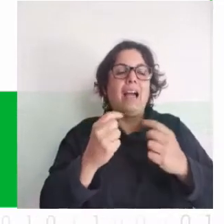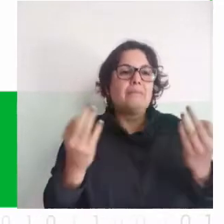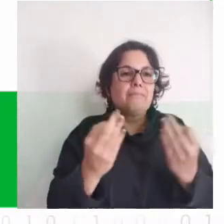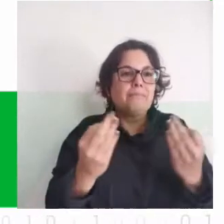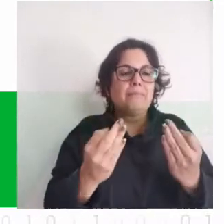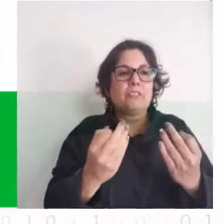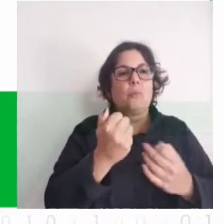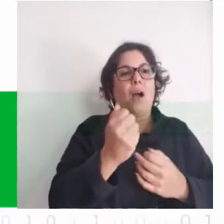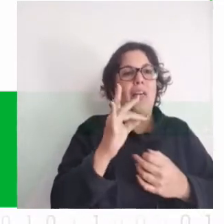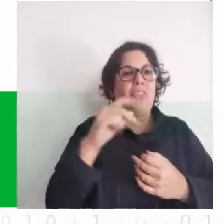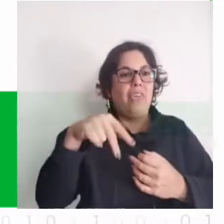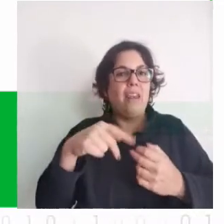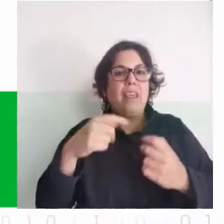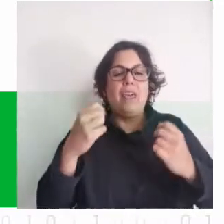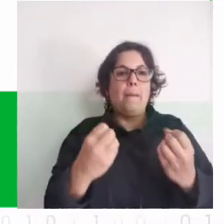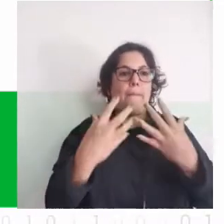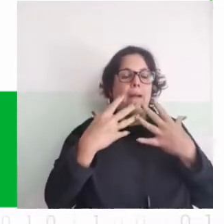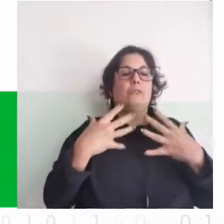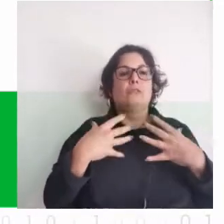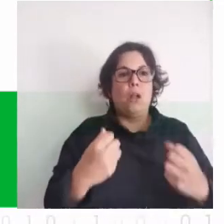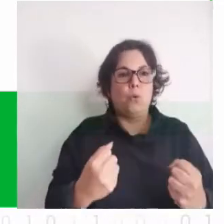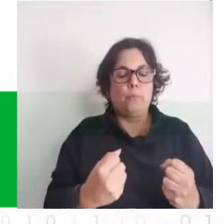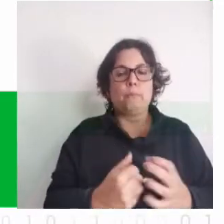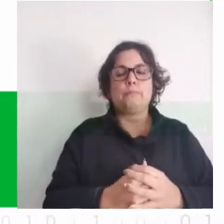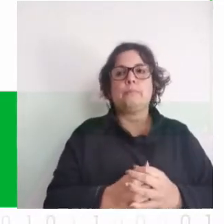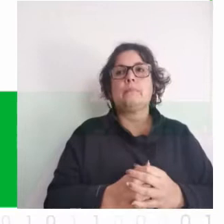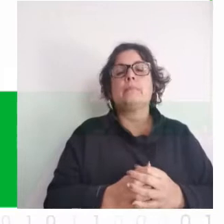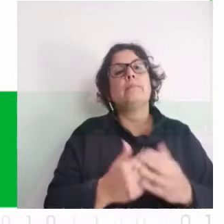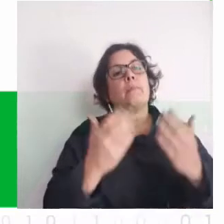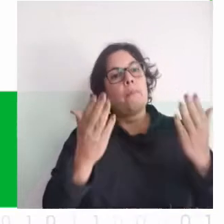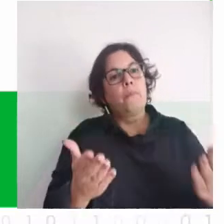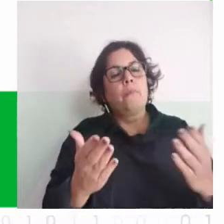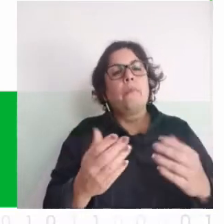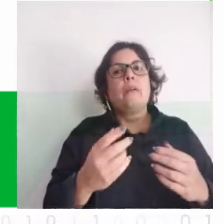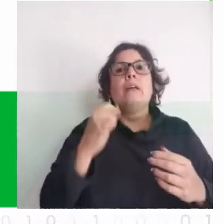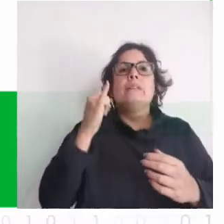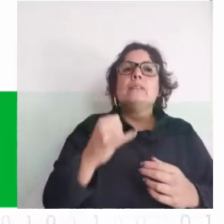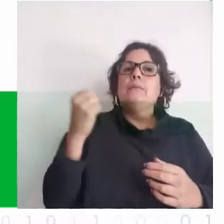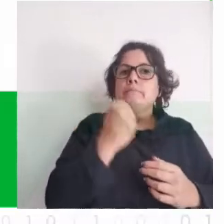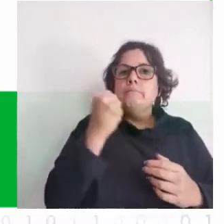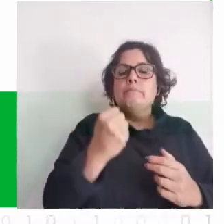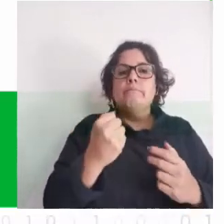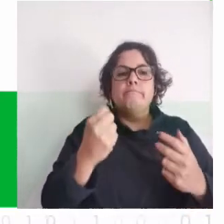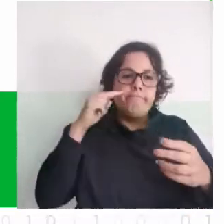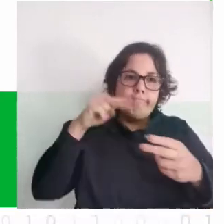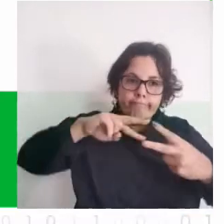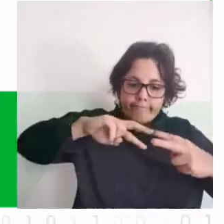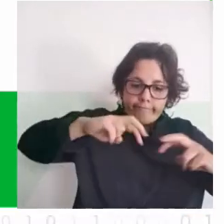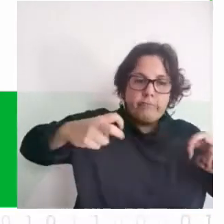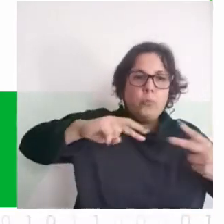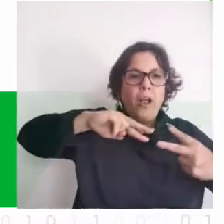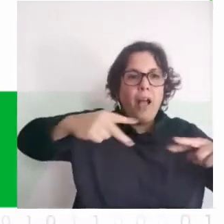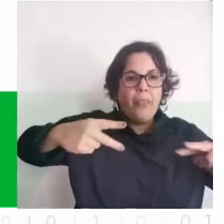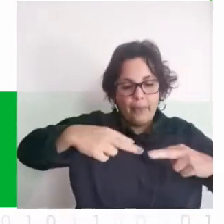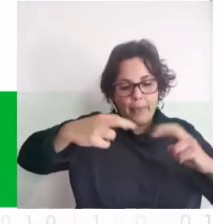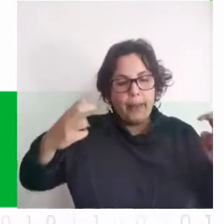esto tiene gran impacto en la salud. Por eso que es importante mirar al ADN. Antes de entrar